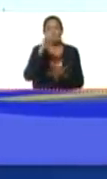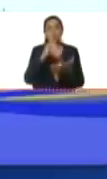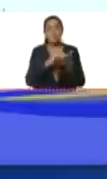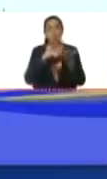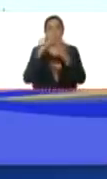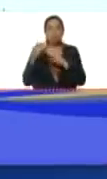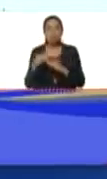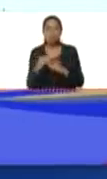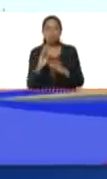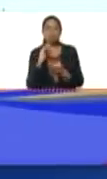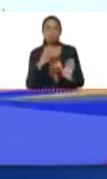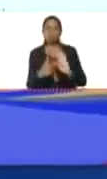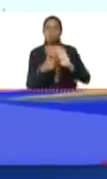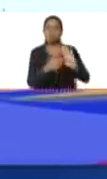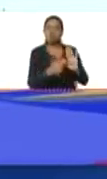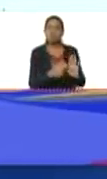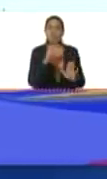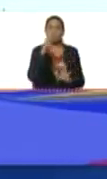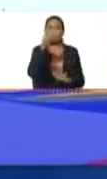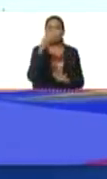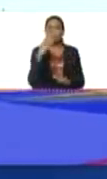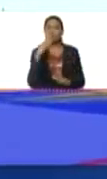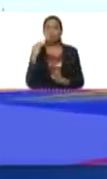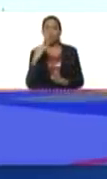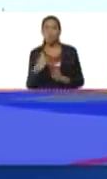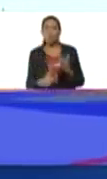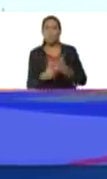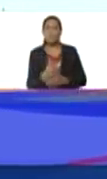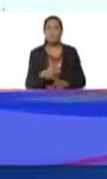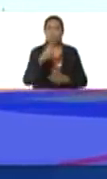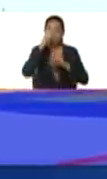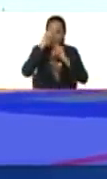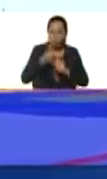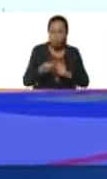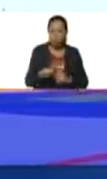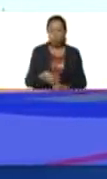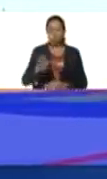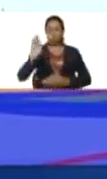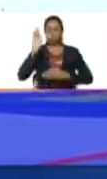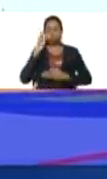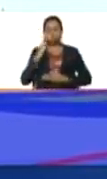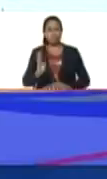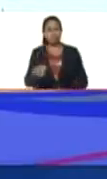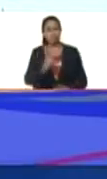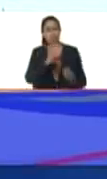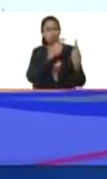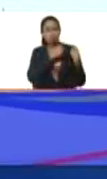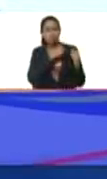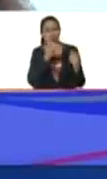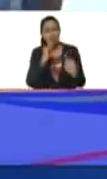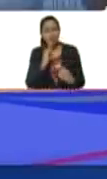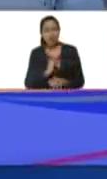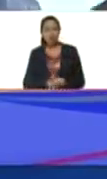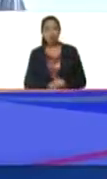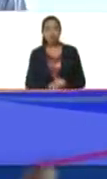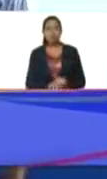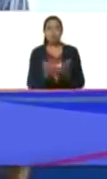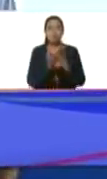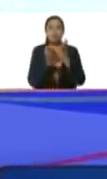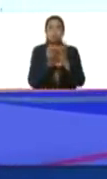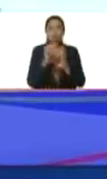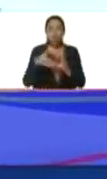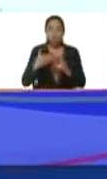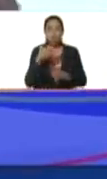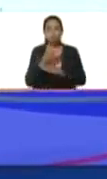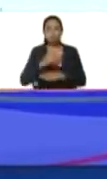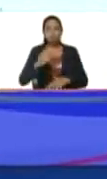tiene que postular por lo menos 2 de sus jóvenes más honestos, más comprometidos, más responsables para que estudien en la